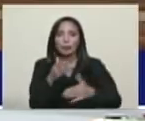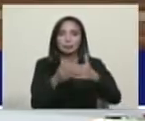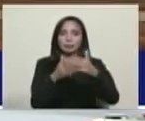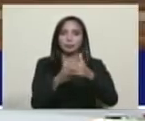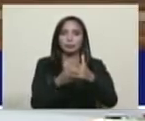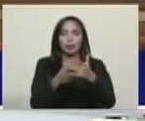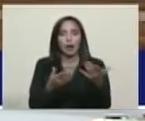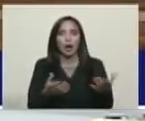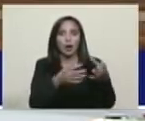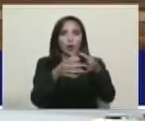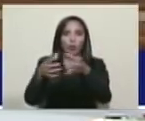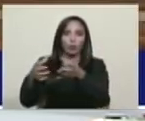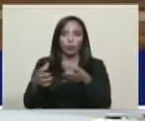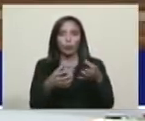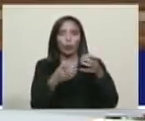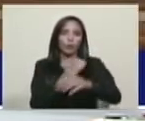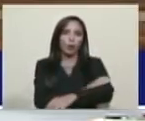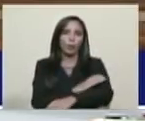importantes sectores de la oligarquía